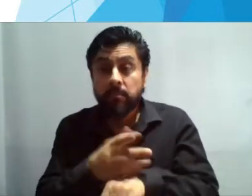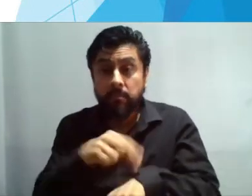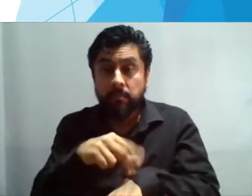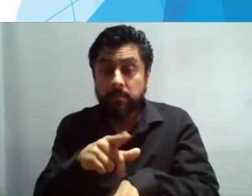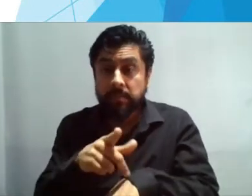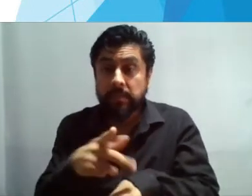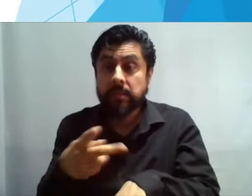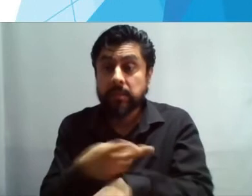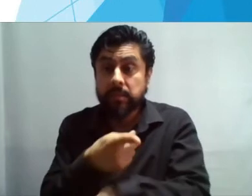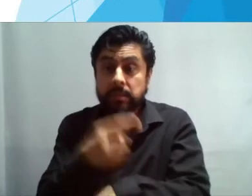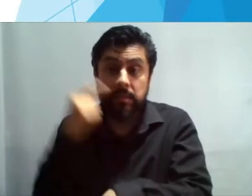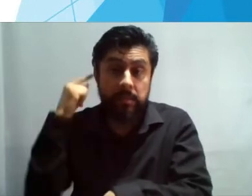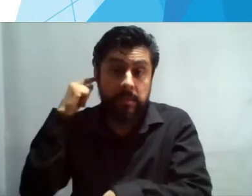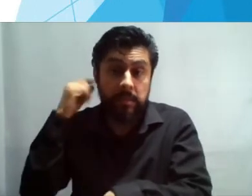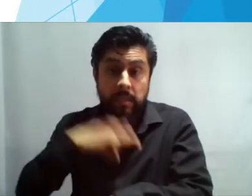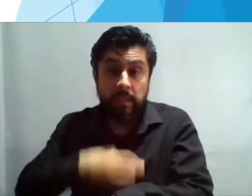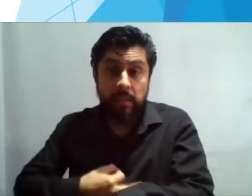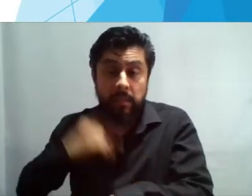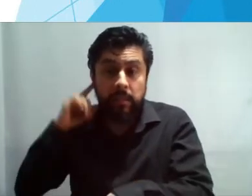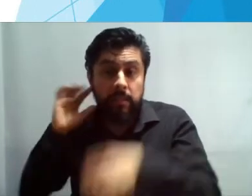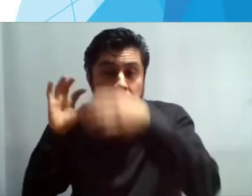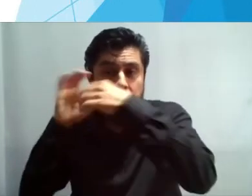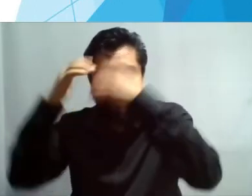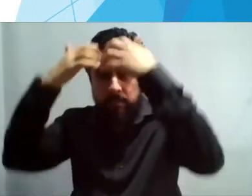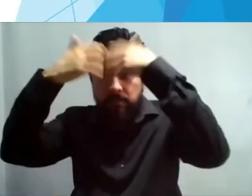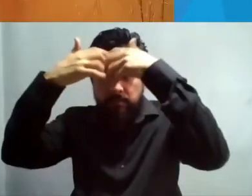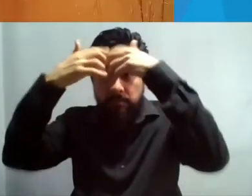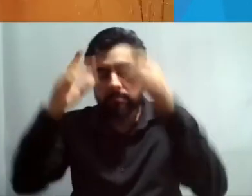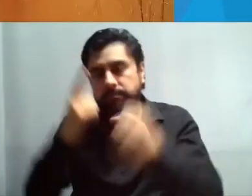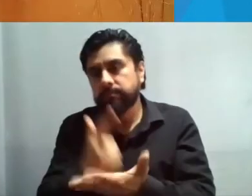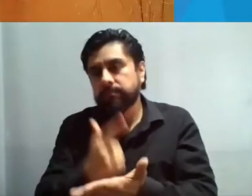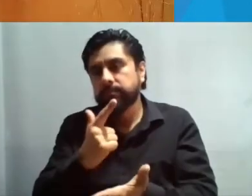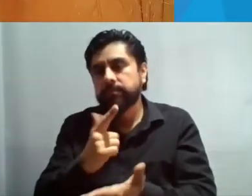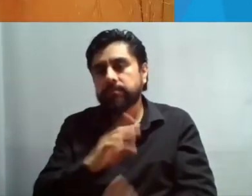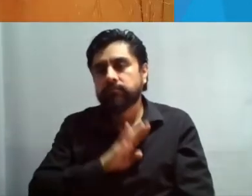consecuencias pueden ser bastante graves. Damos la siguiente, por favor.